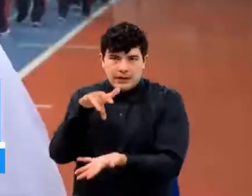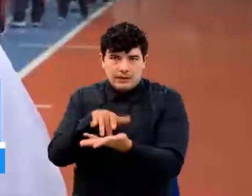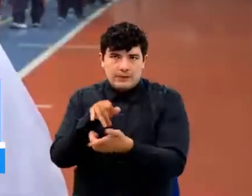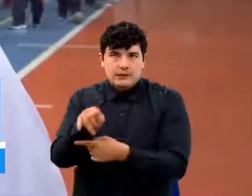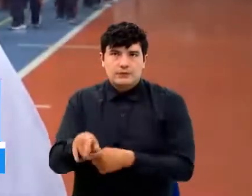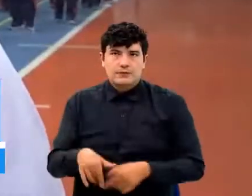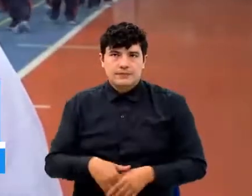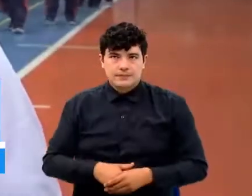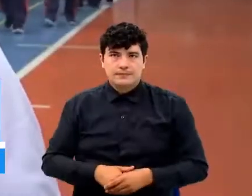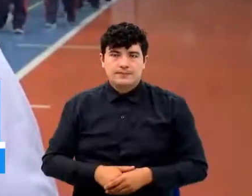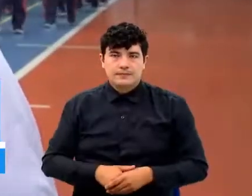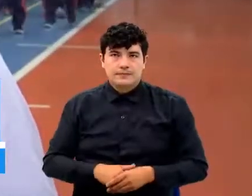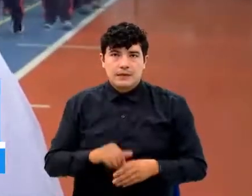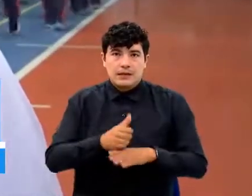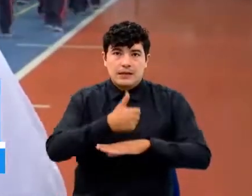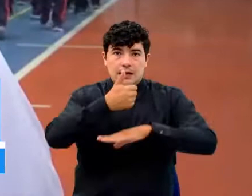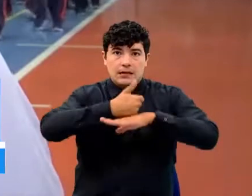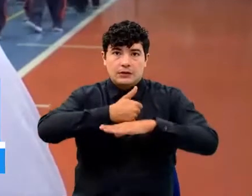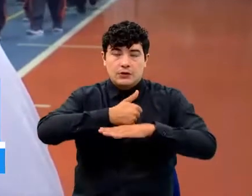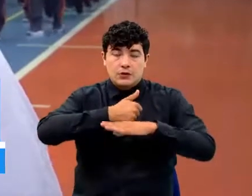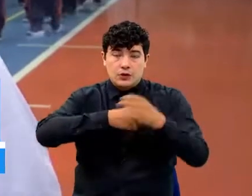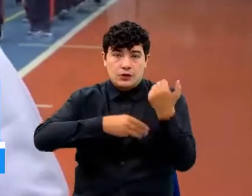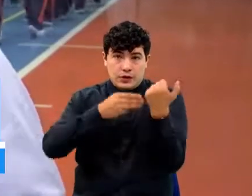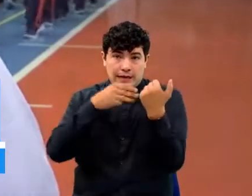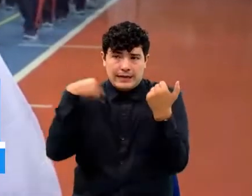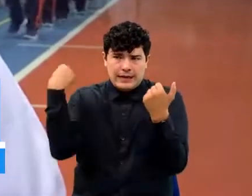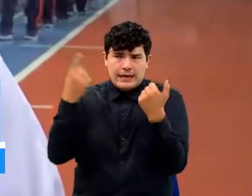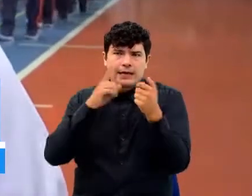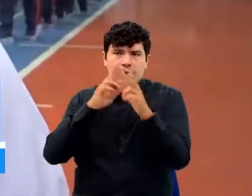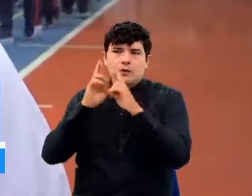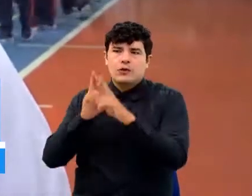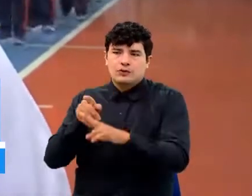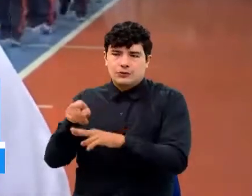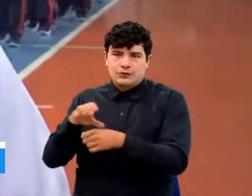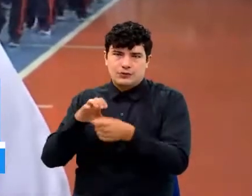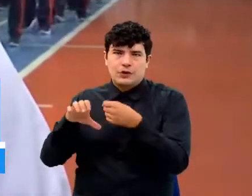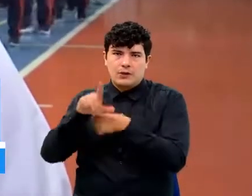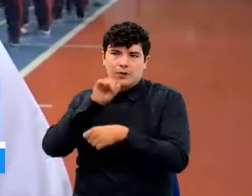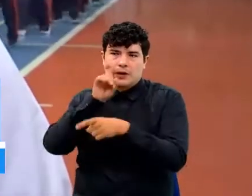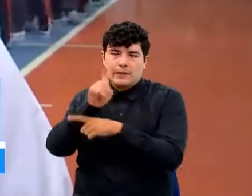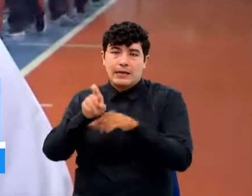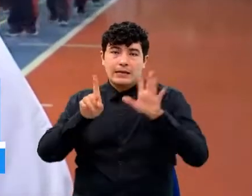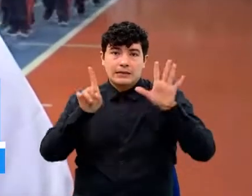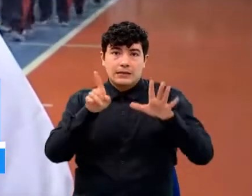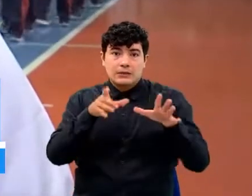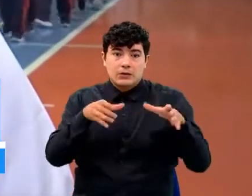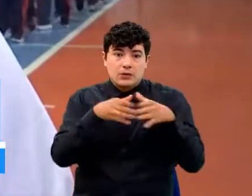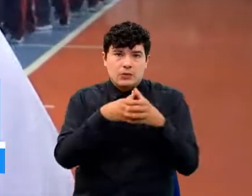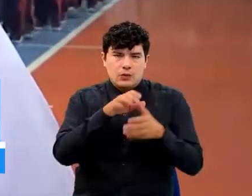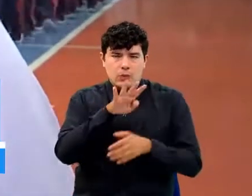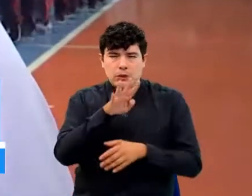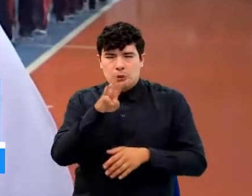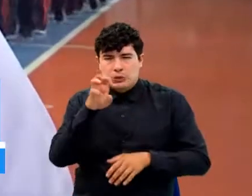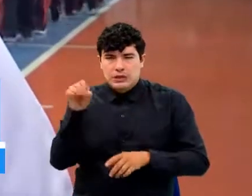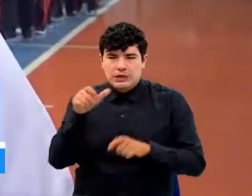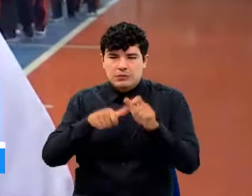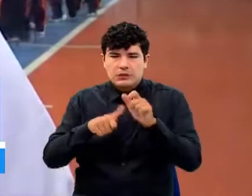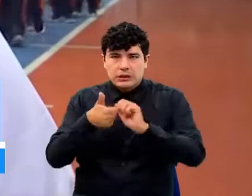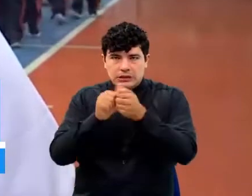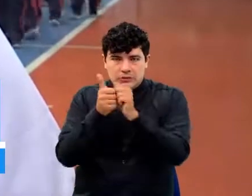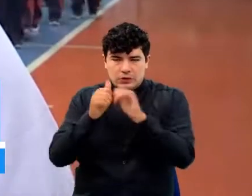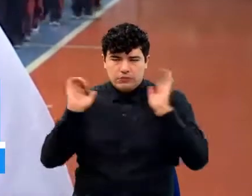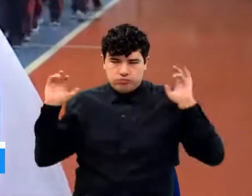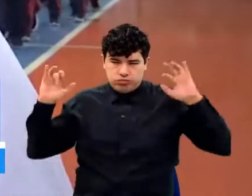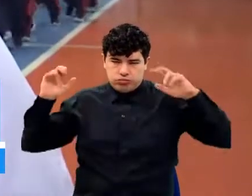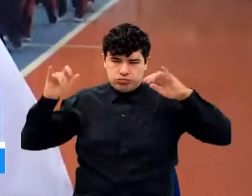La dirección general ha querido reconocer a Bucaramanga, traer a 6 regionales, aproximadamente 480 deportistas, y eso